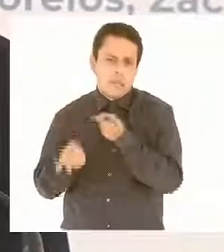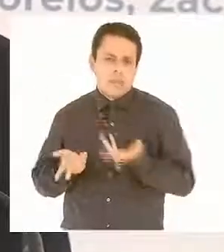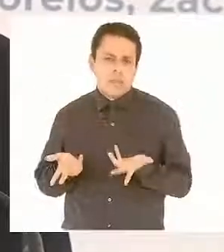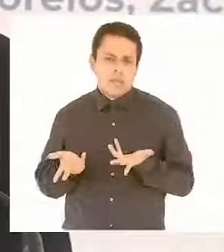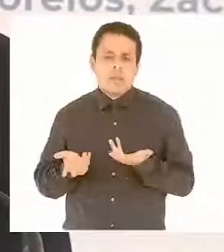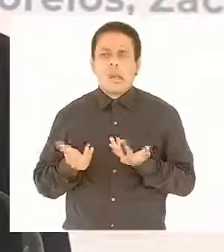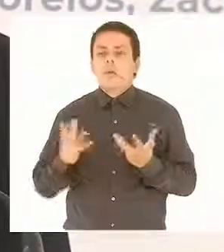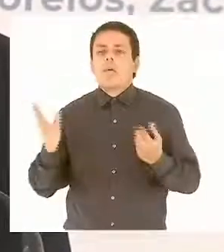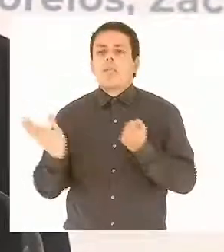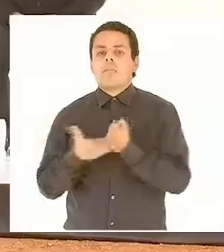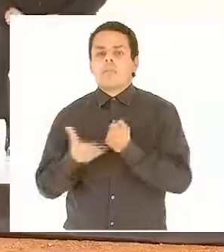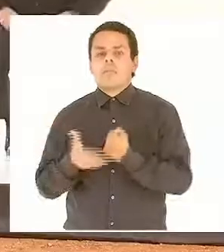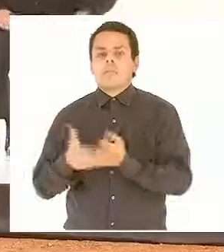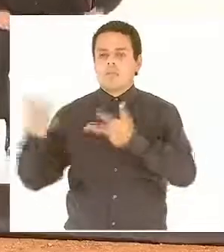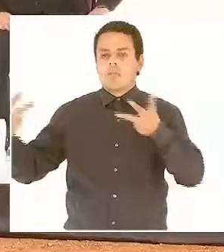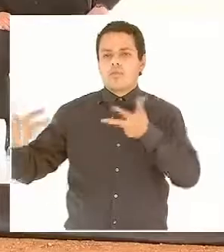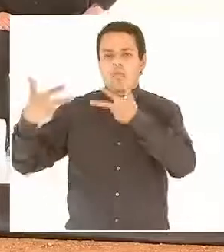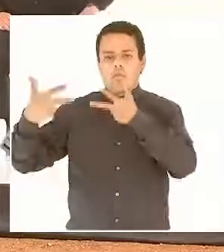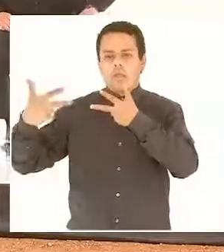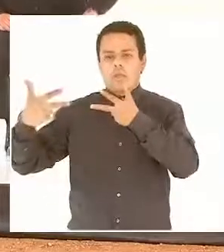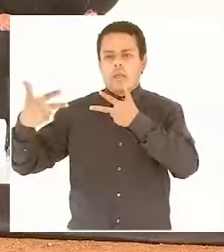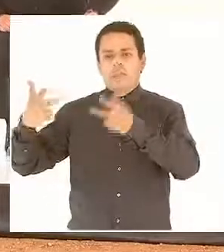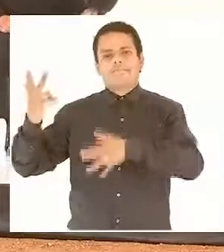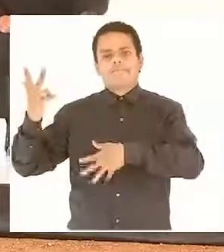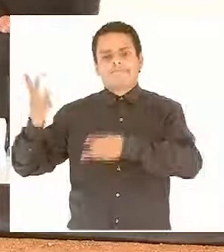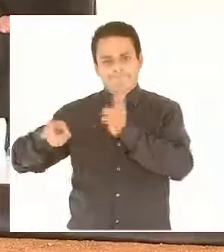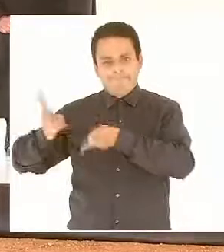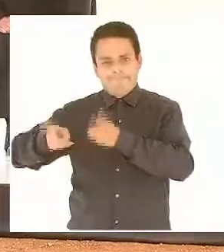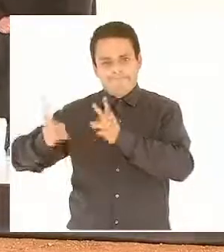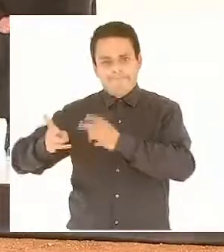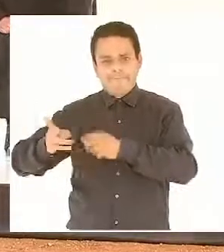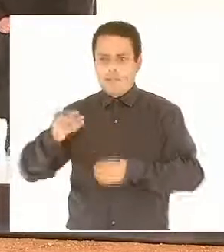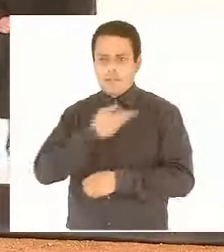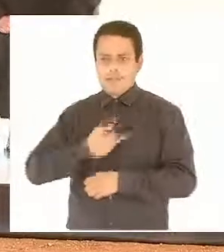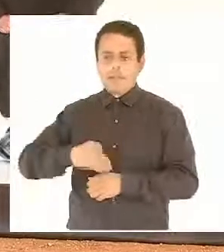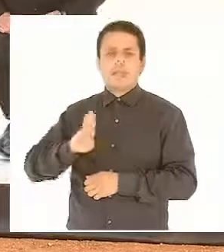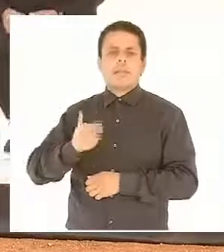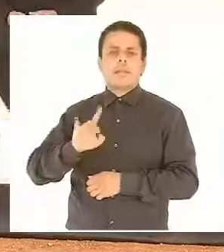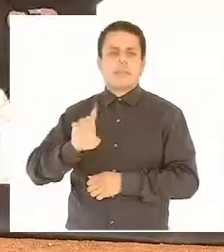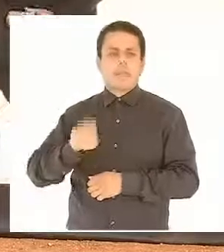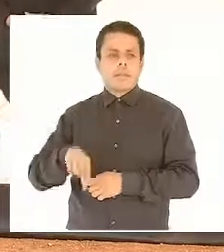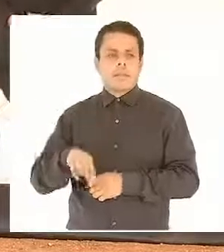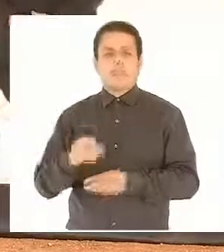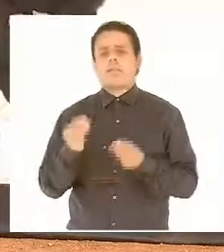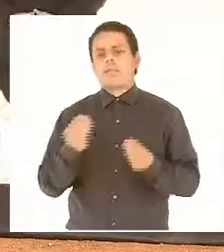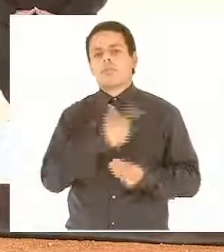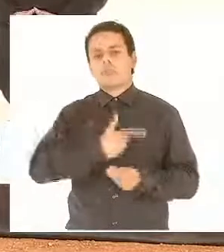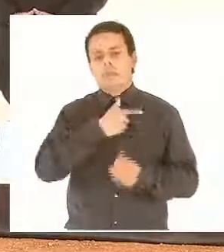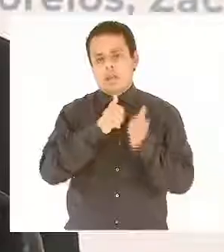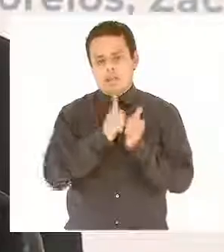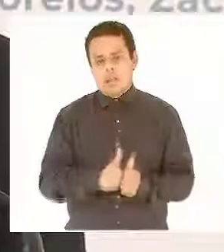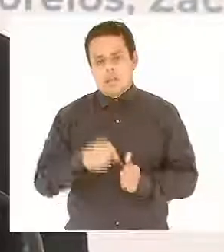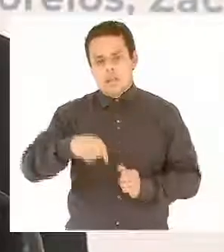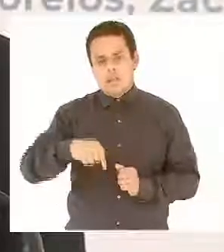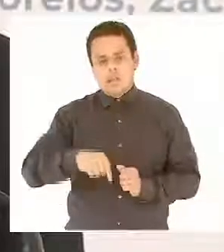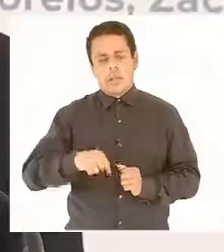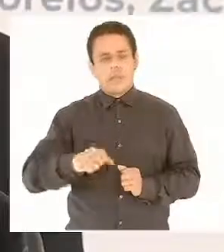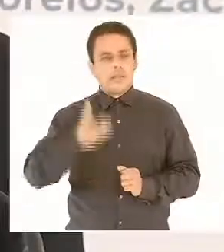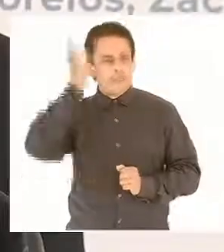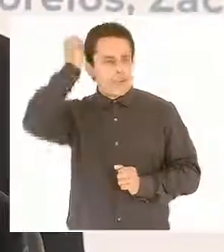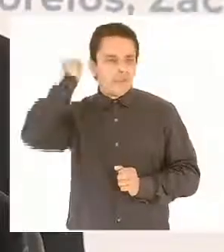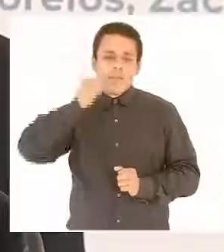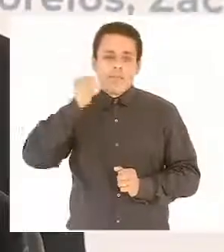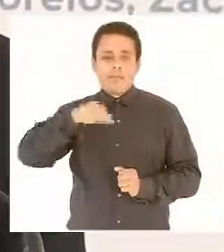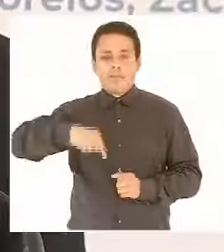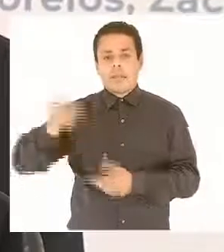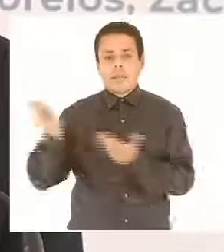reunión de lunes con el presidente Biden. Yo mucho gusto estar aquí en Morelos. Siempre que vengo a